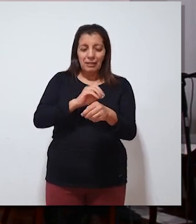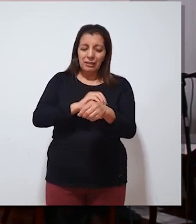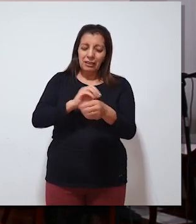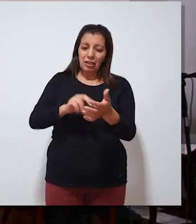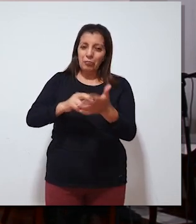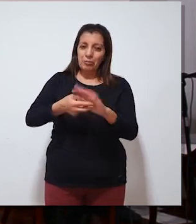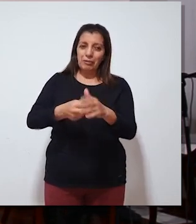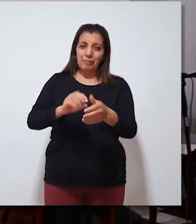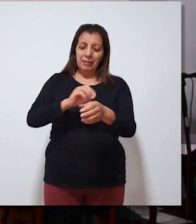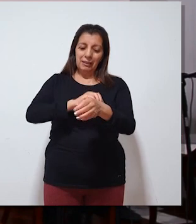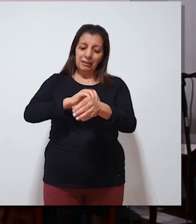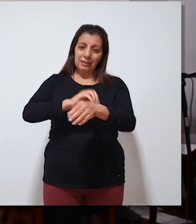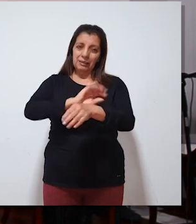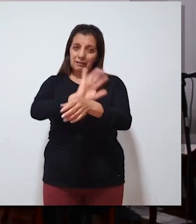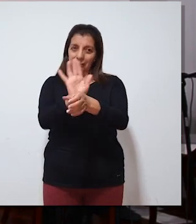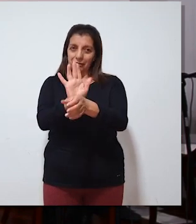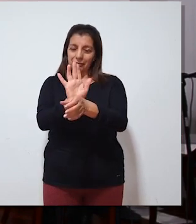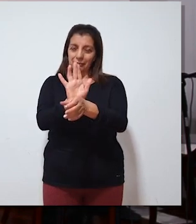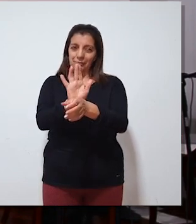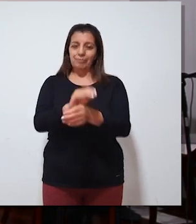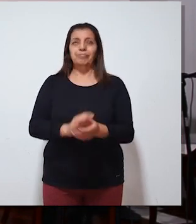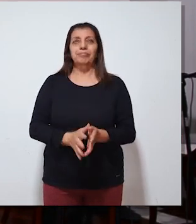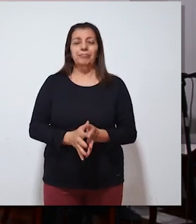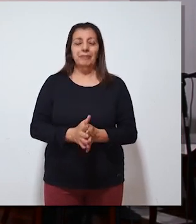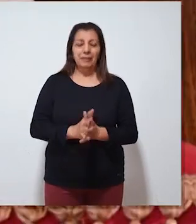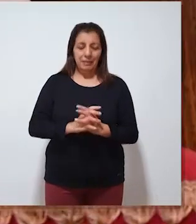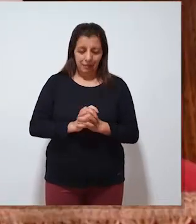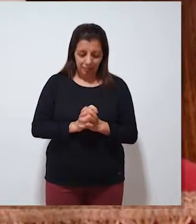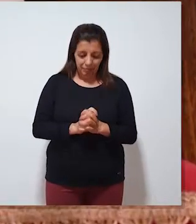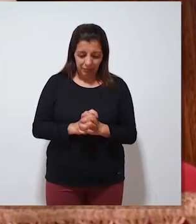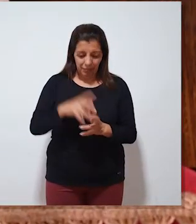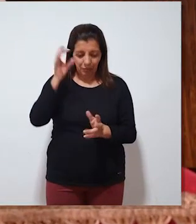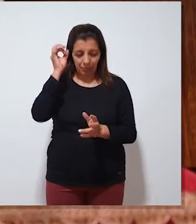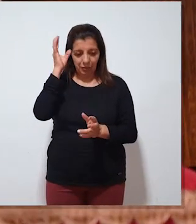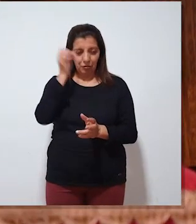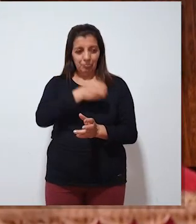celebración, pidamos perdón a Dios por nuestros pecados.